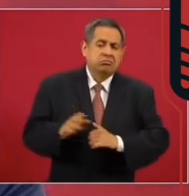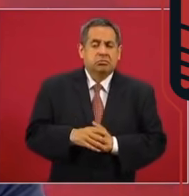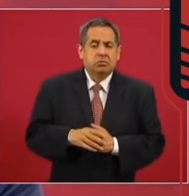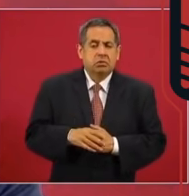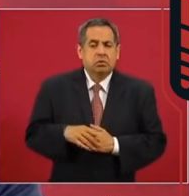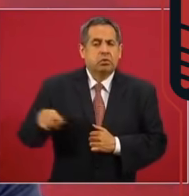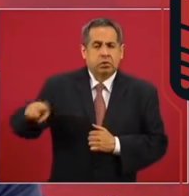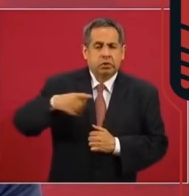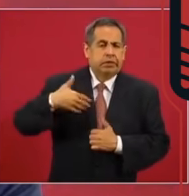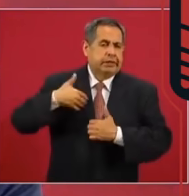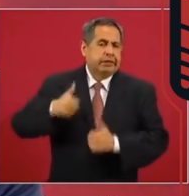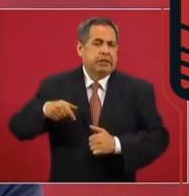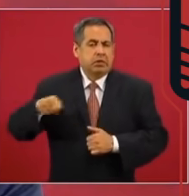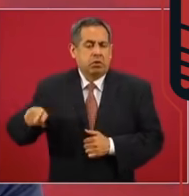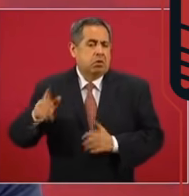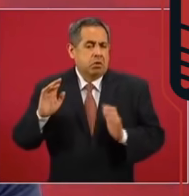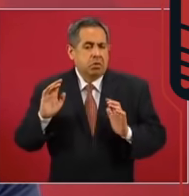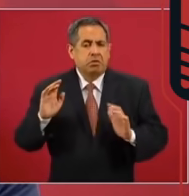sino entiendo es un movimiento